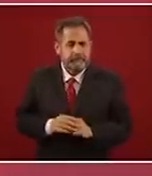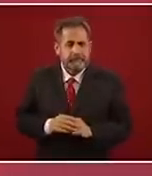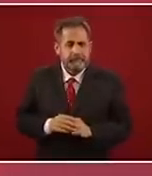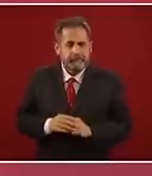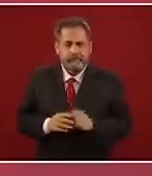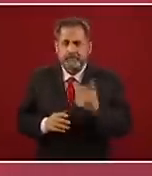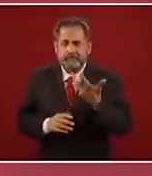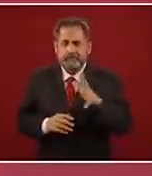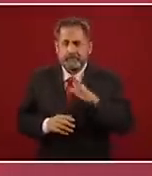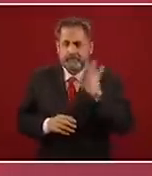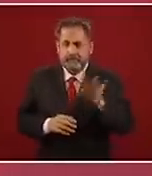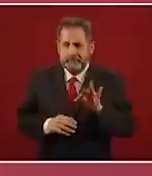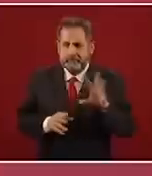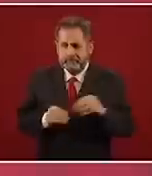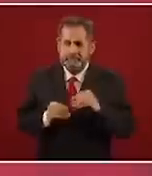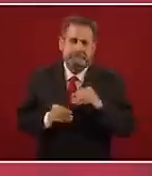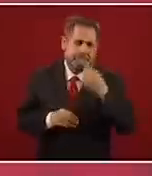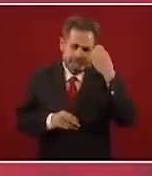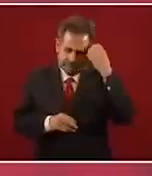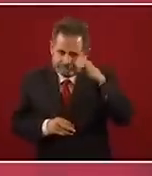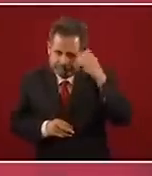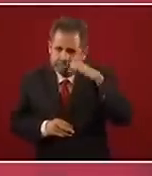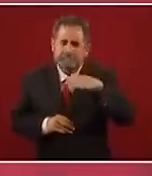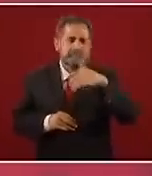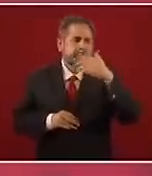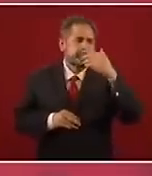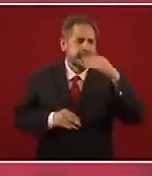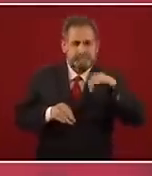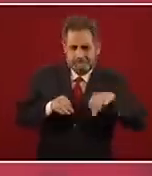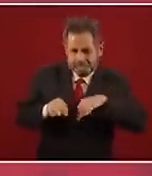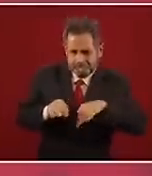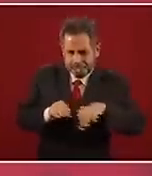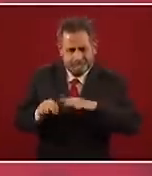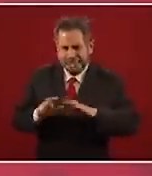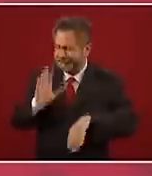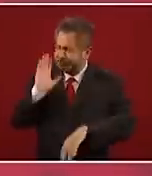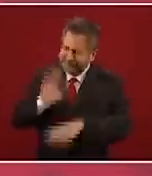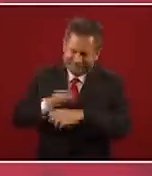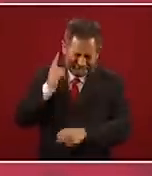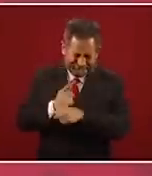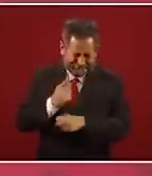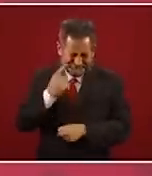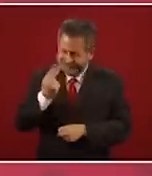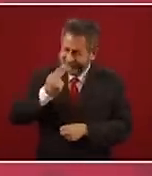Y el resto es experiencia y trabajo y todo. Pero lo que más